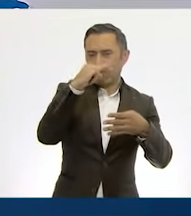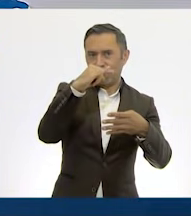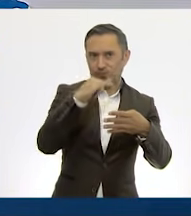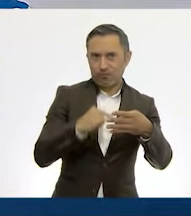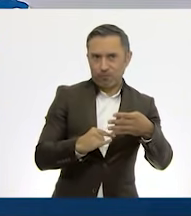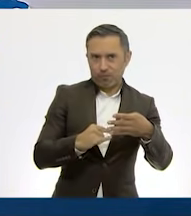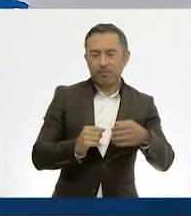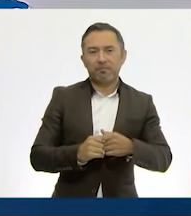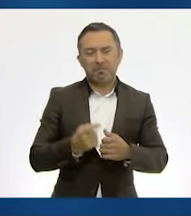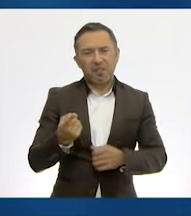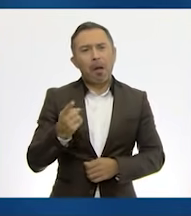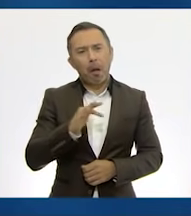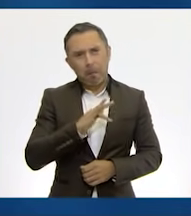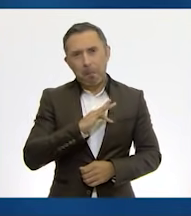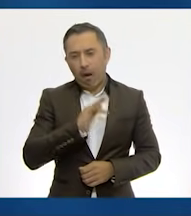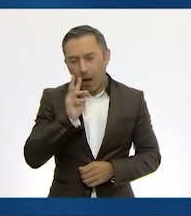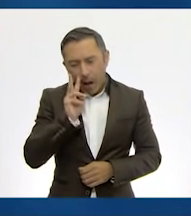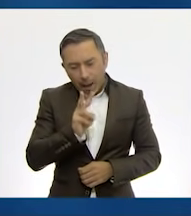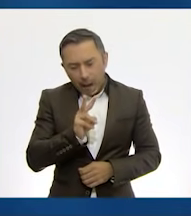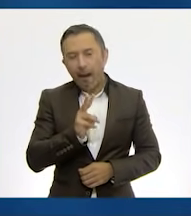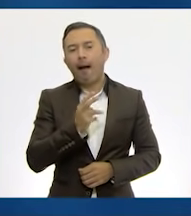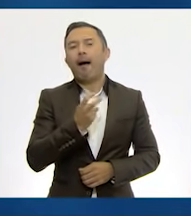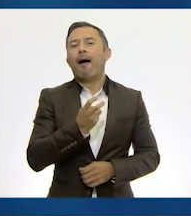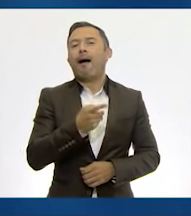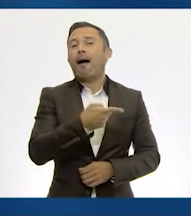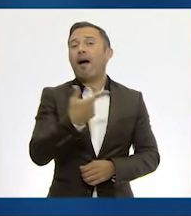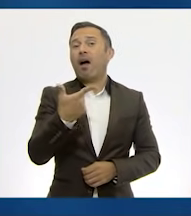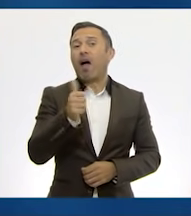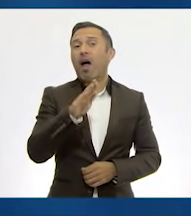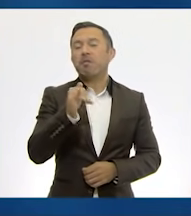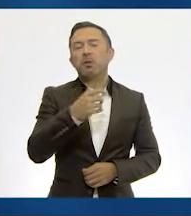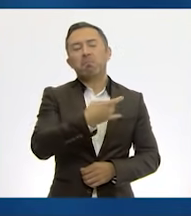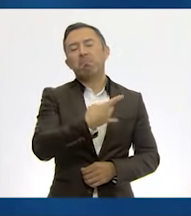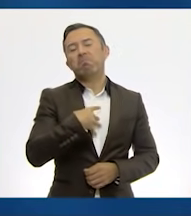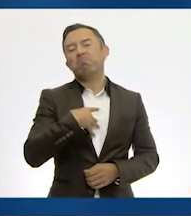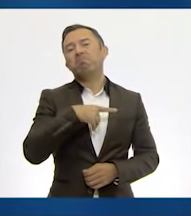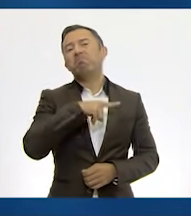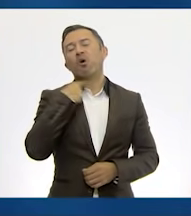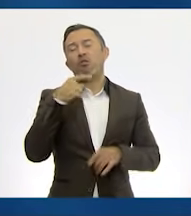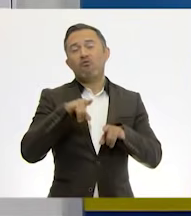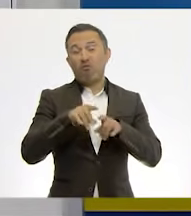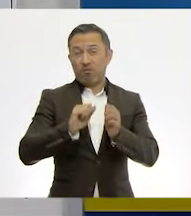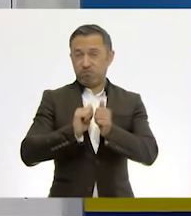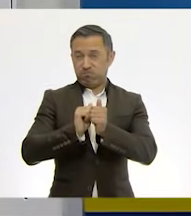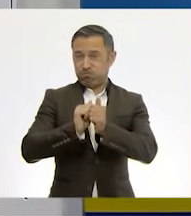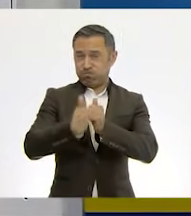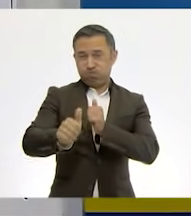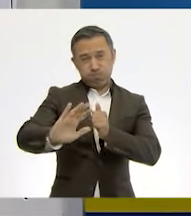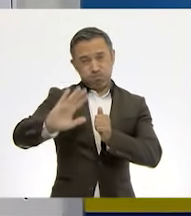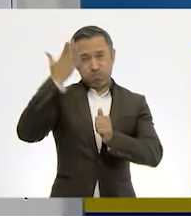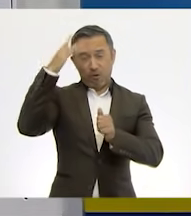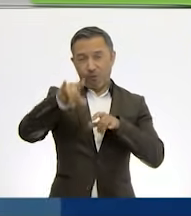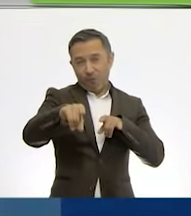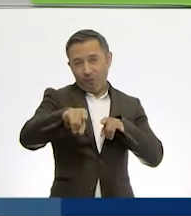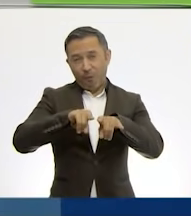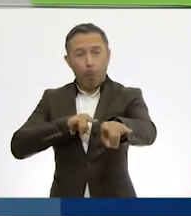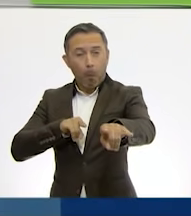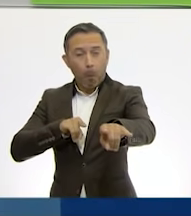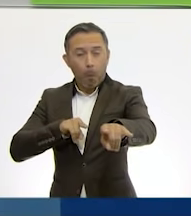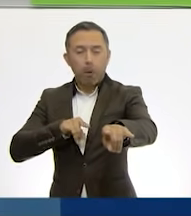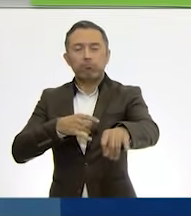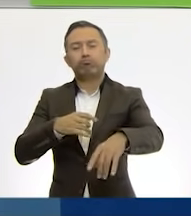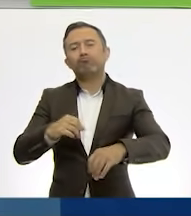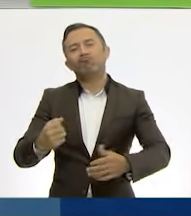Y así podemos ver cómo Gaby me arrasó en esta carrera de cochecitos. ¡Qué barbaridad! Lo